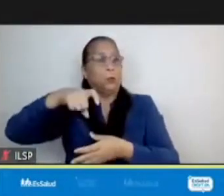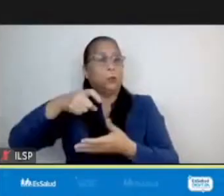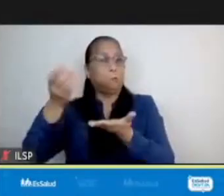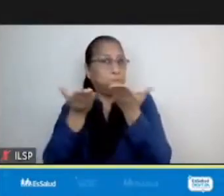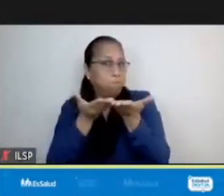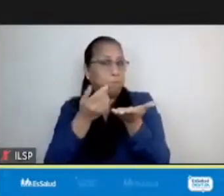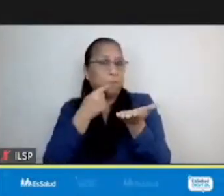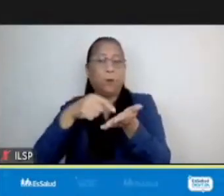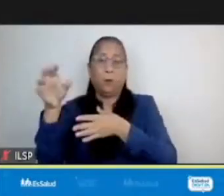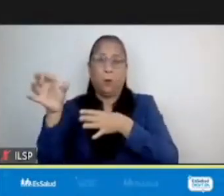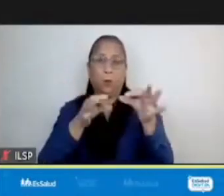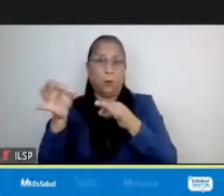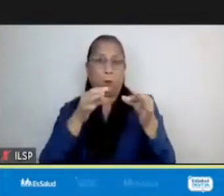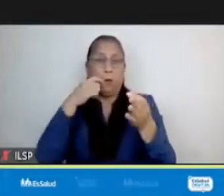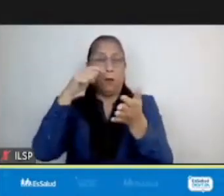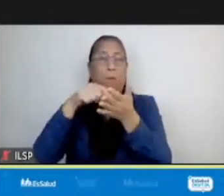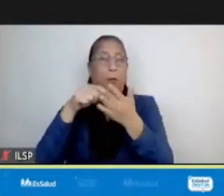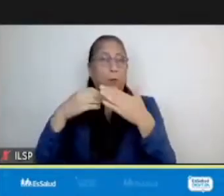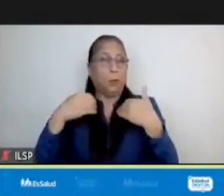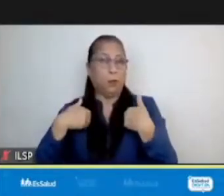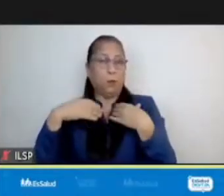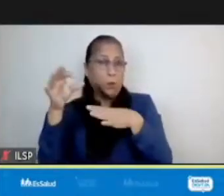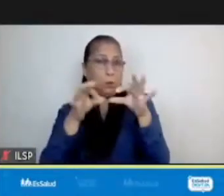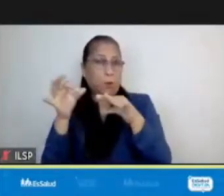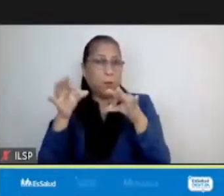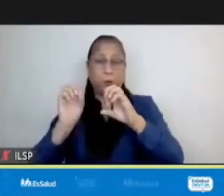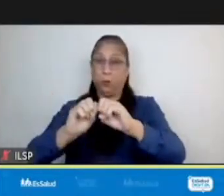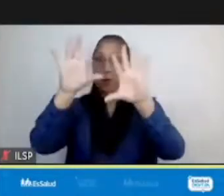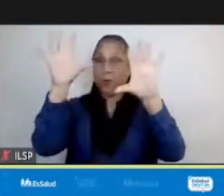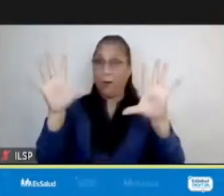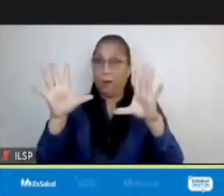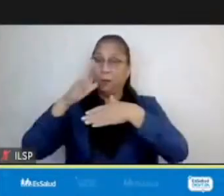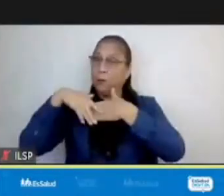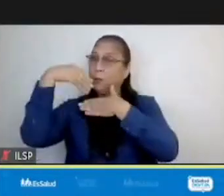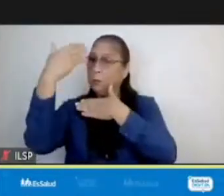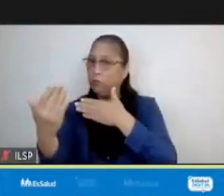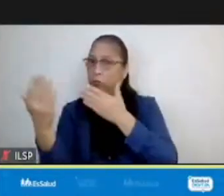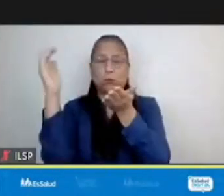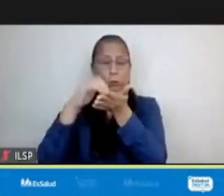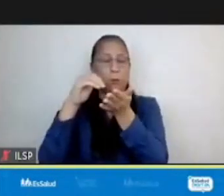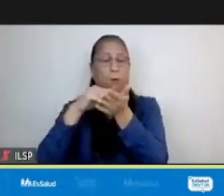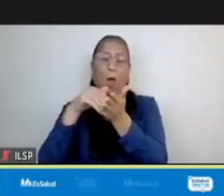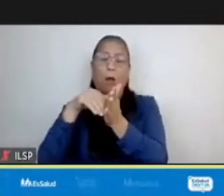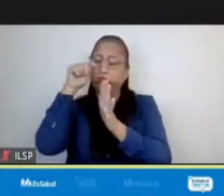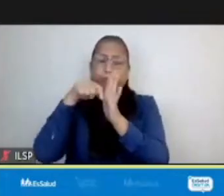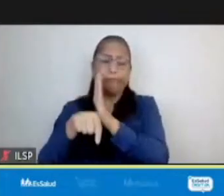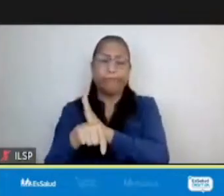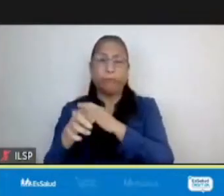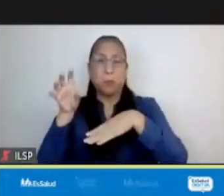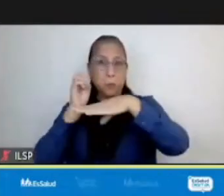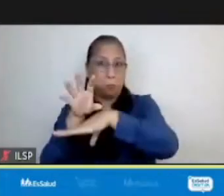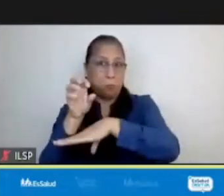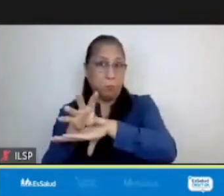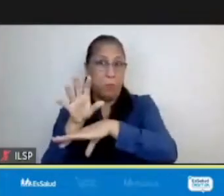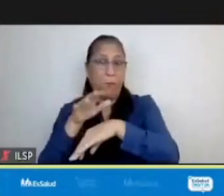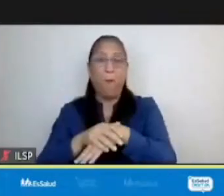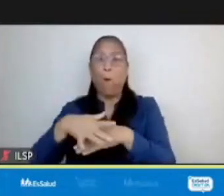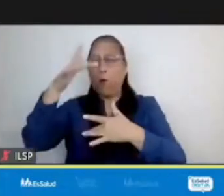bien general, para tener unos conceptos claros y después ya poder ahondar en lo que son las recomendaciones. De las